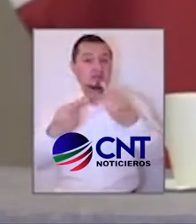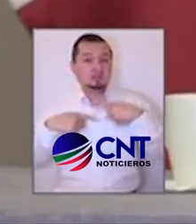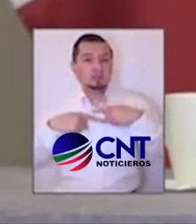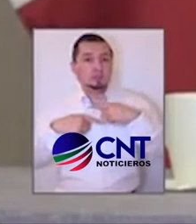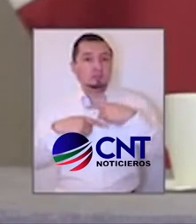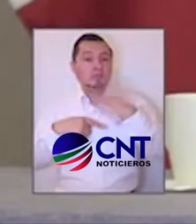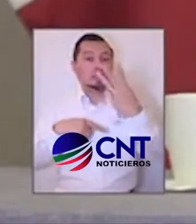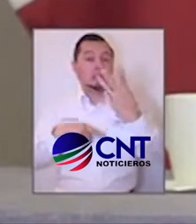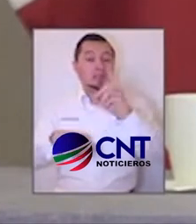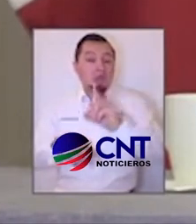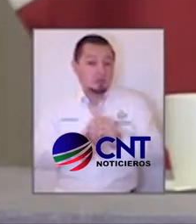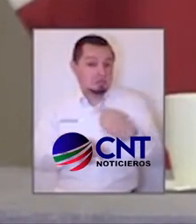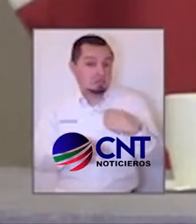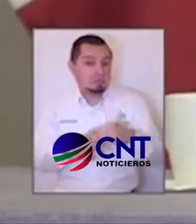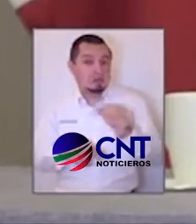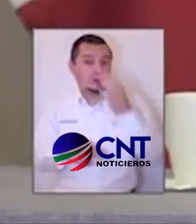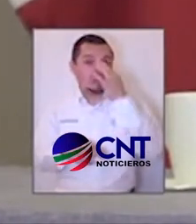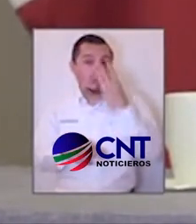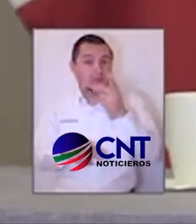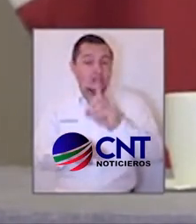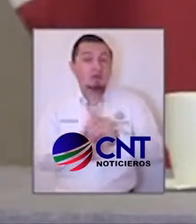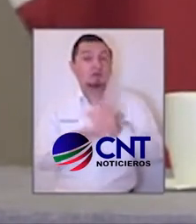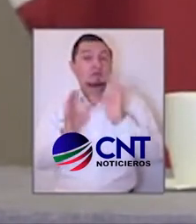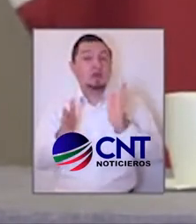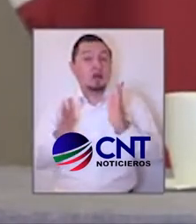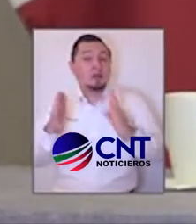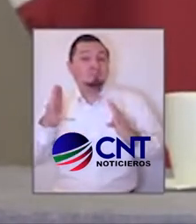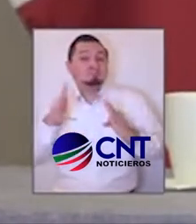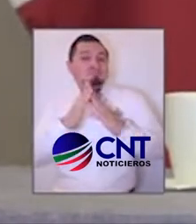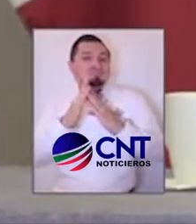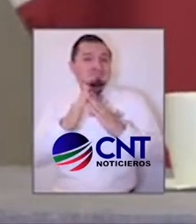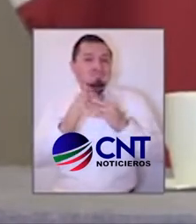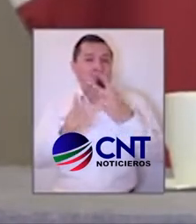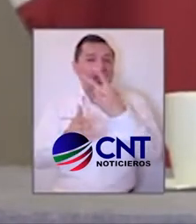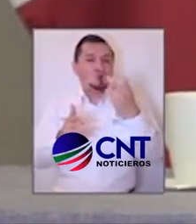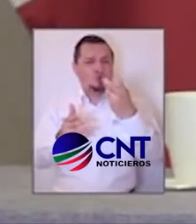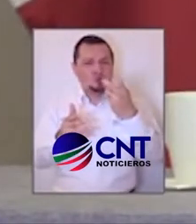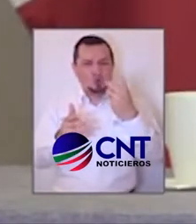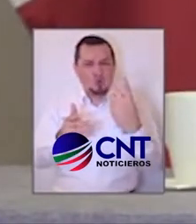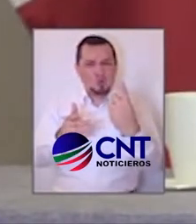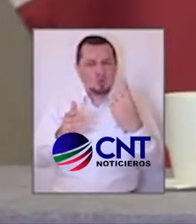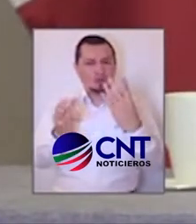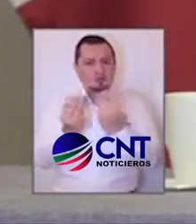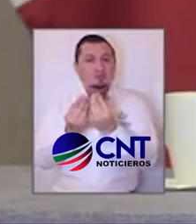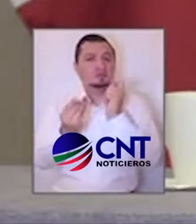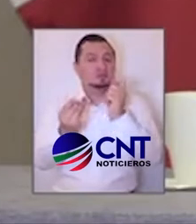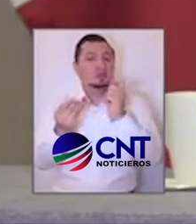semana. Entonces, a partir de eso, la mesa de salud